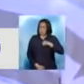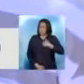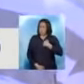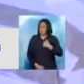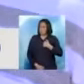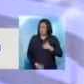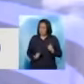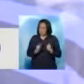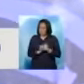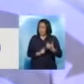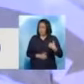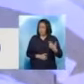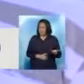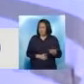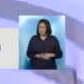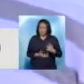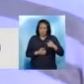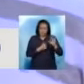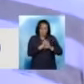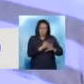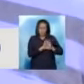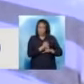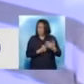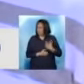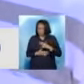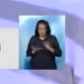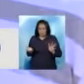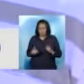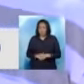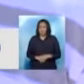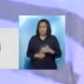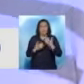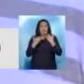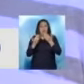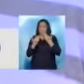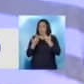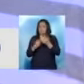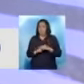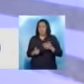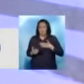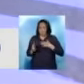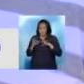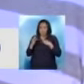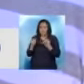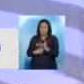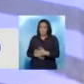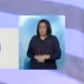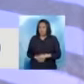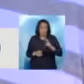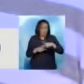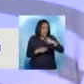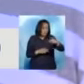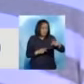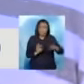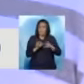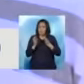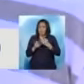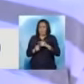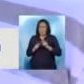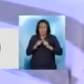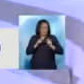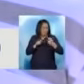de estar a mi lado y lo voy a proteger en todo sentido y solo agradecer a mis familias, vecinos, familiares de tan